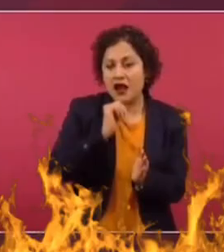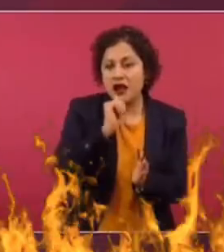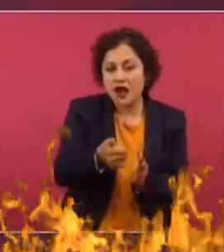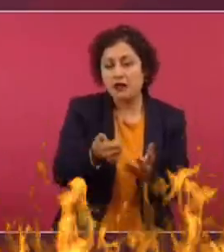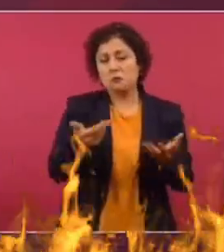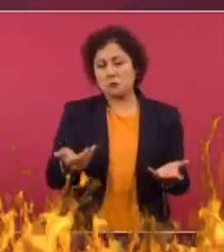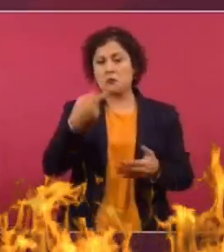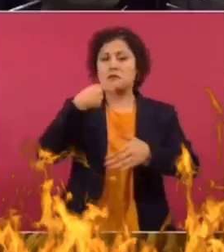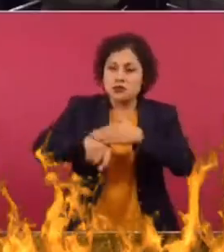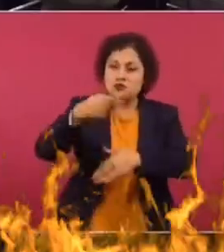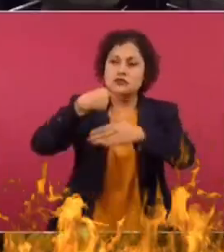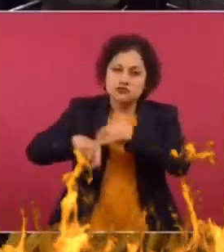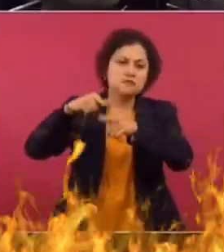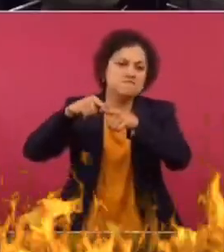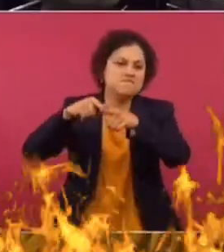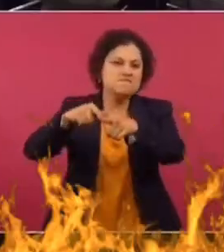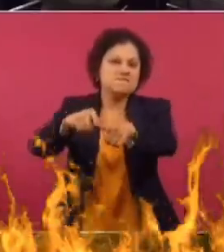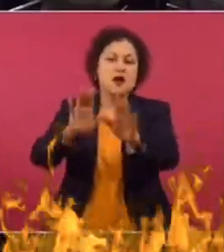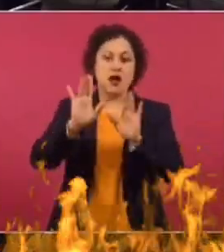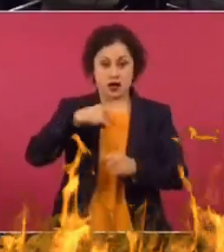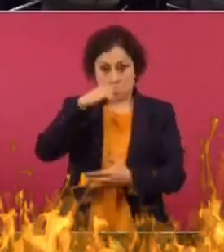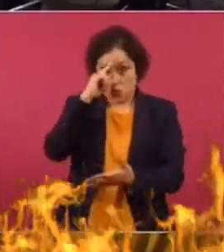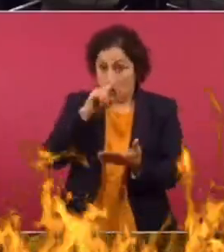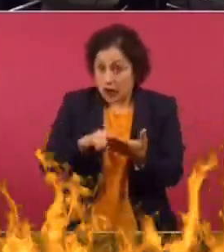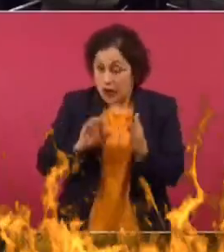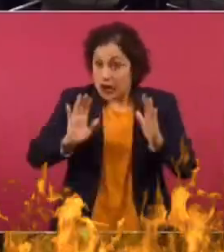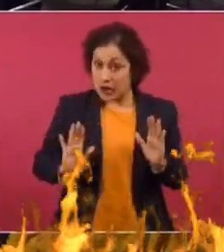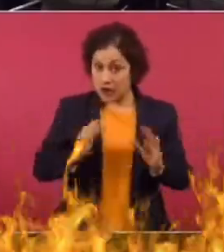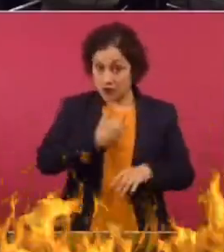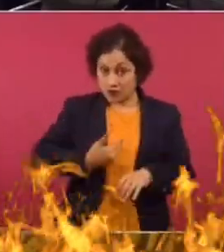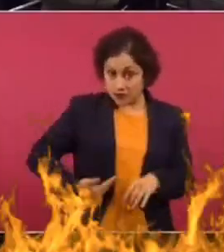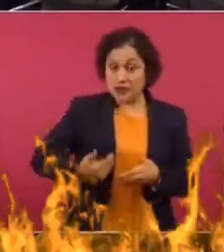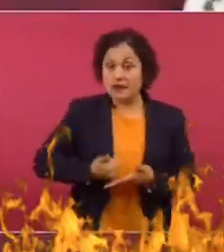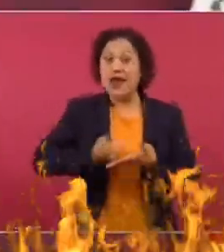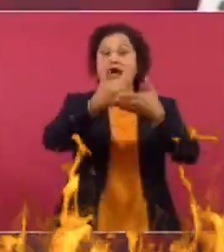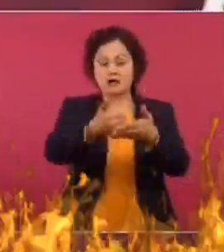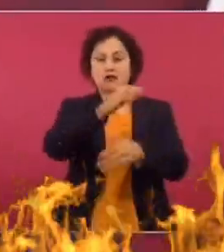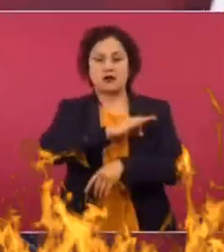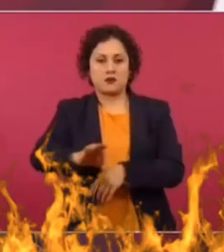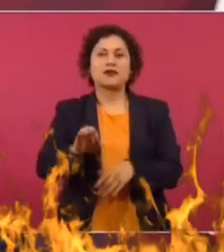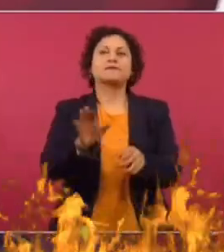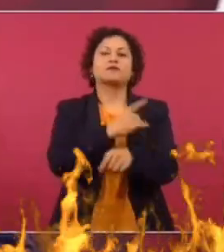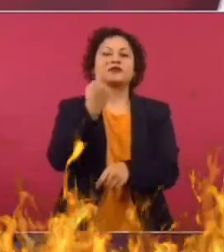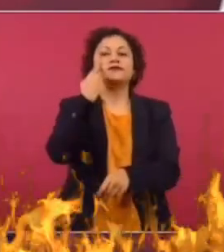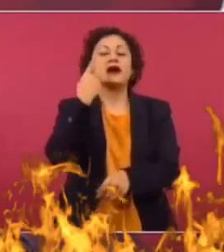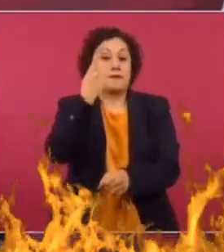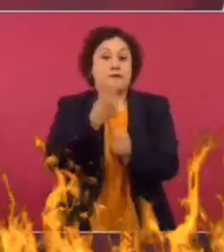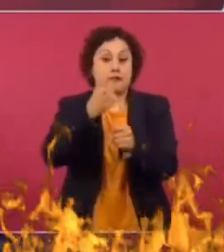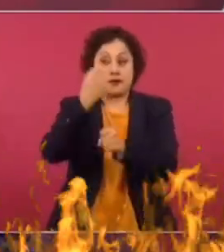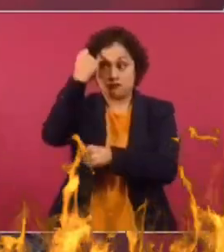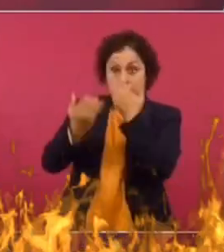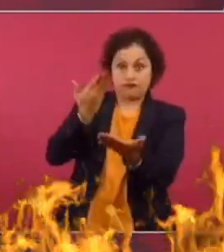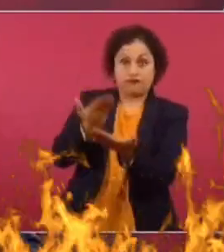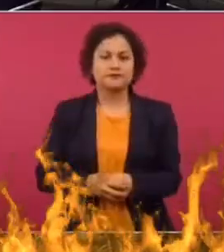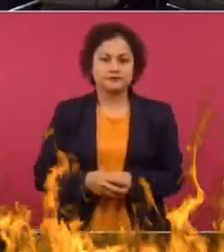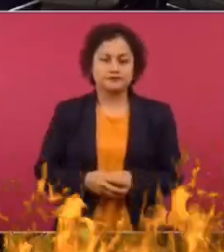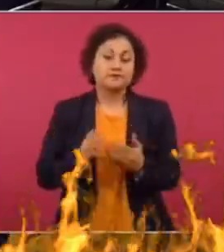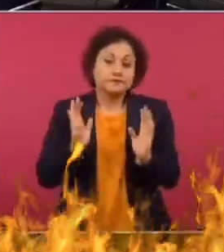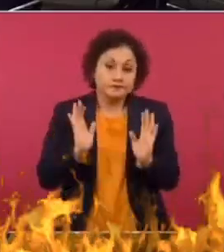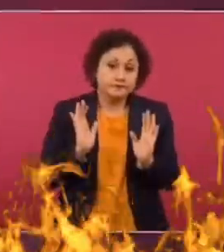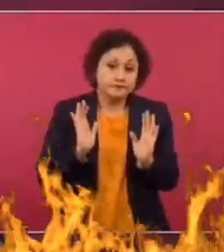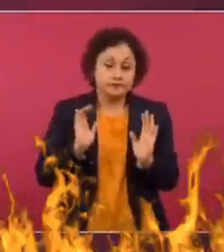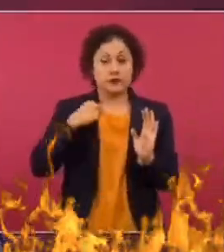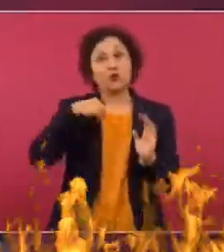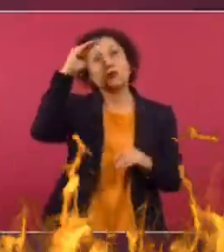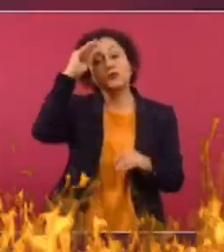denuncia. ¿Y por qué pienso que el Ejecutivo podría ayudar? Primero, porque puede mandar una iniciativa al Congreso. Yo espero que el